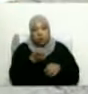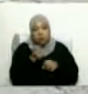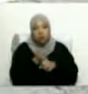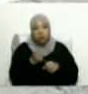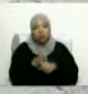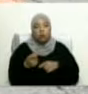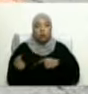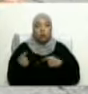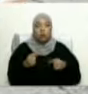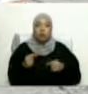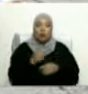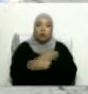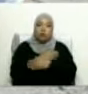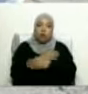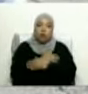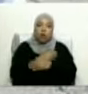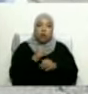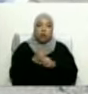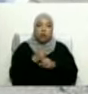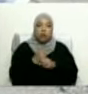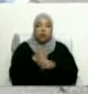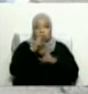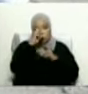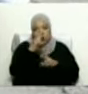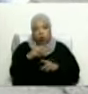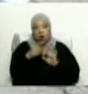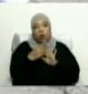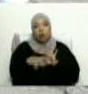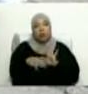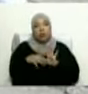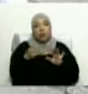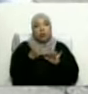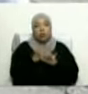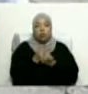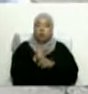de dignidad, el mensaje de respeto al derecho que tiene